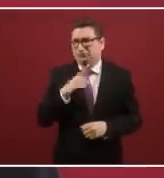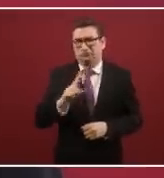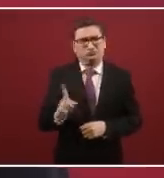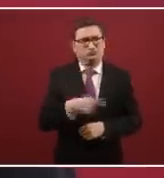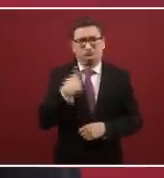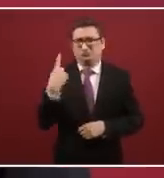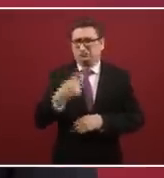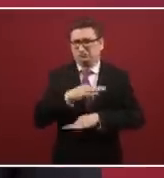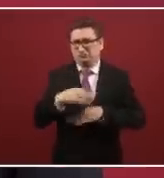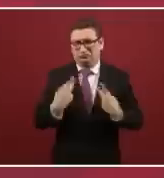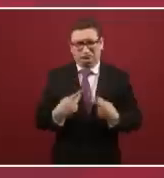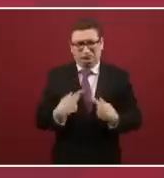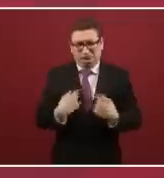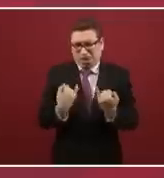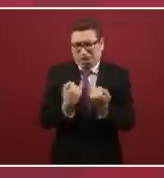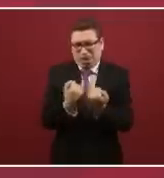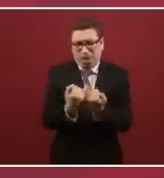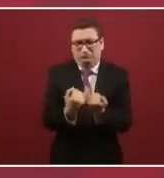Entonces,